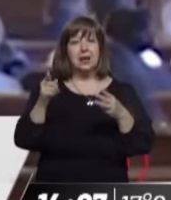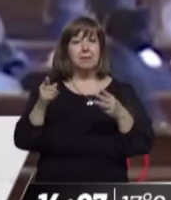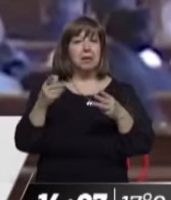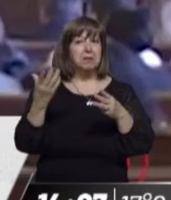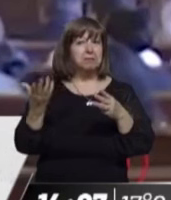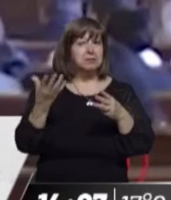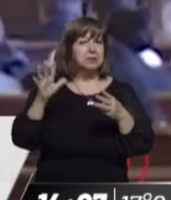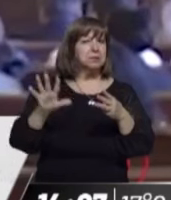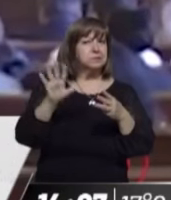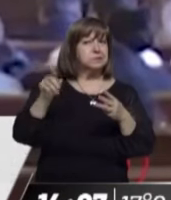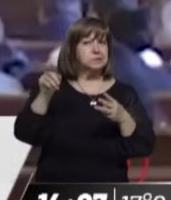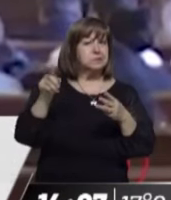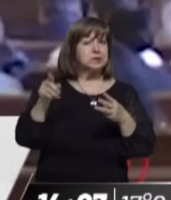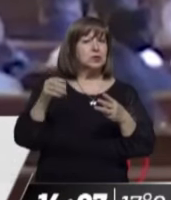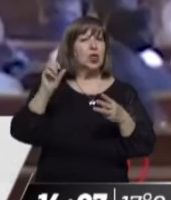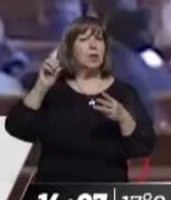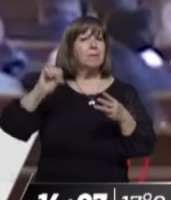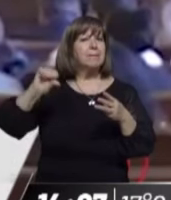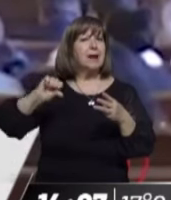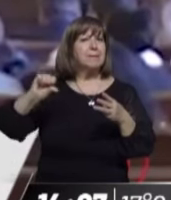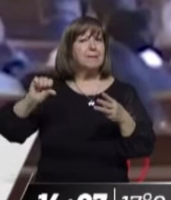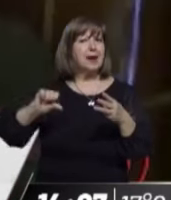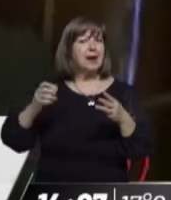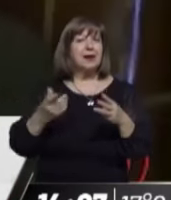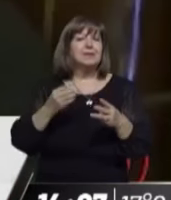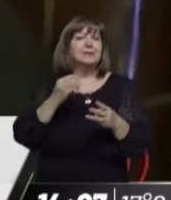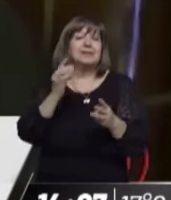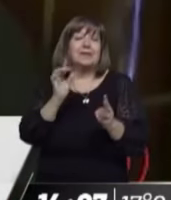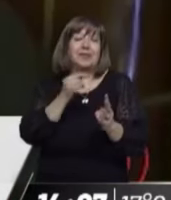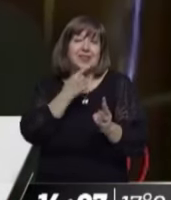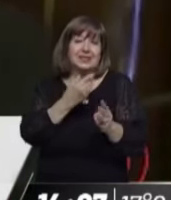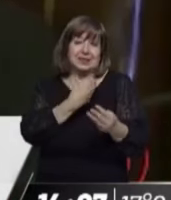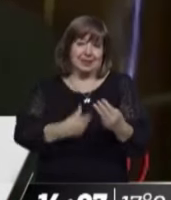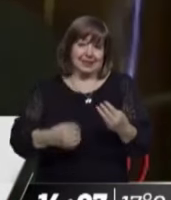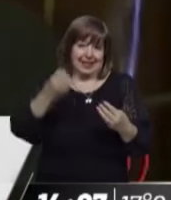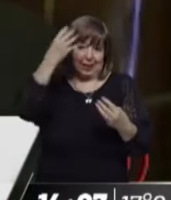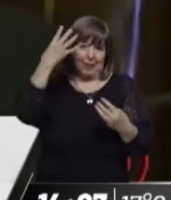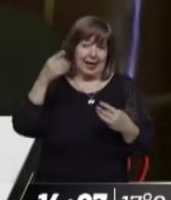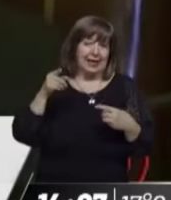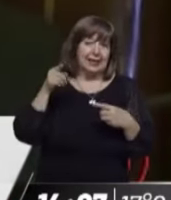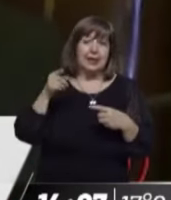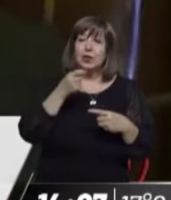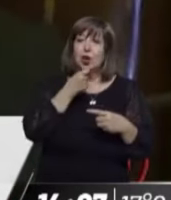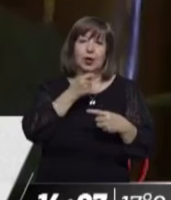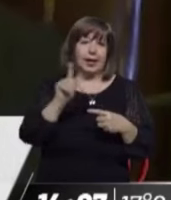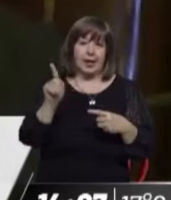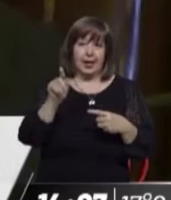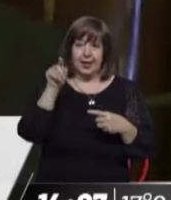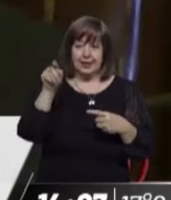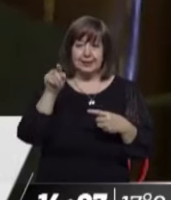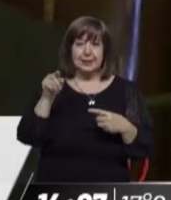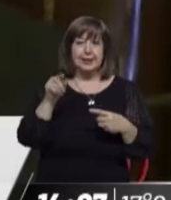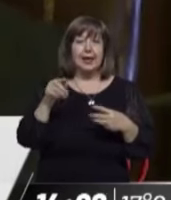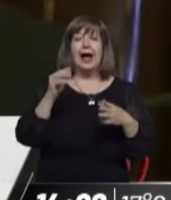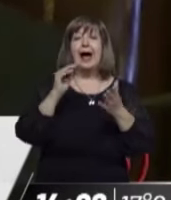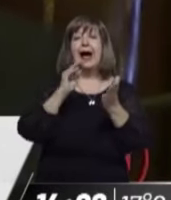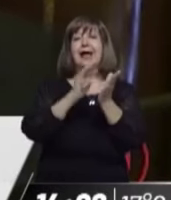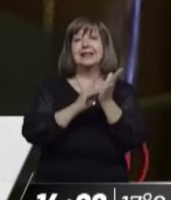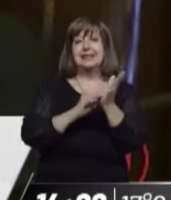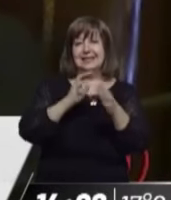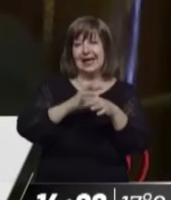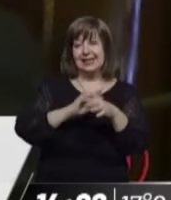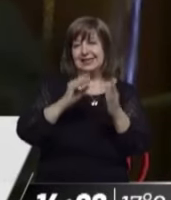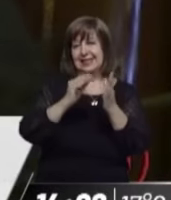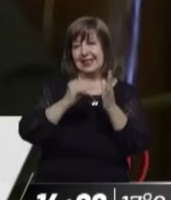en aquella época, Ariel Lijo. Entonces, allí hay un problema, los antecedentes de Ariel Lijo, que tiene cuestionamientos